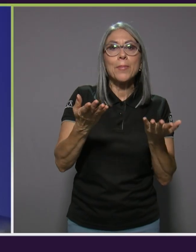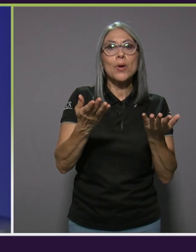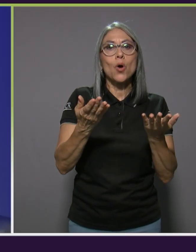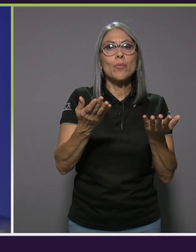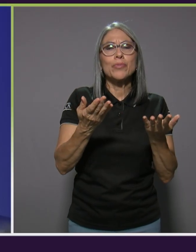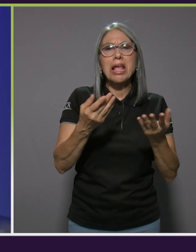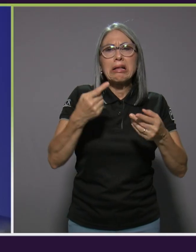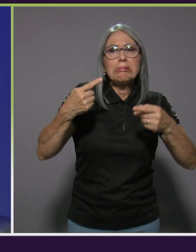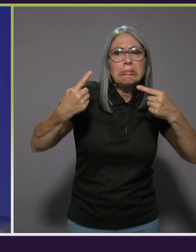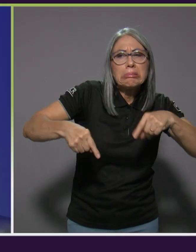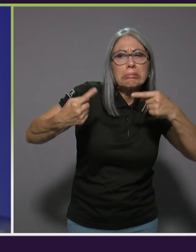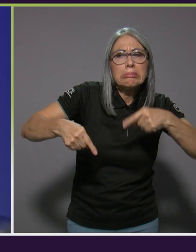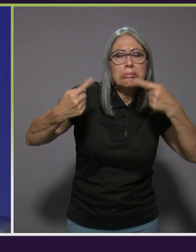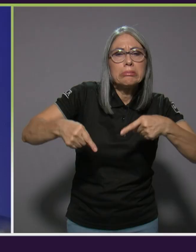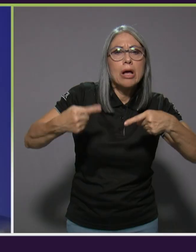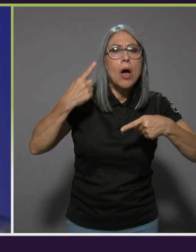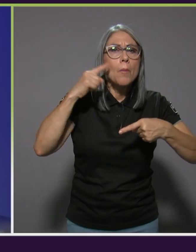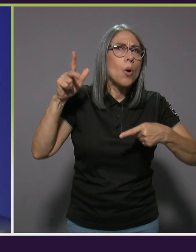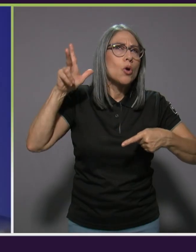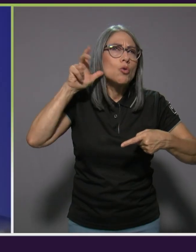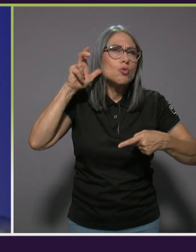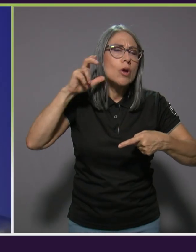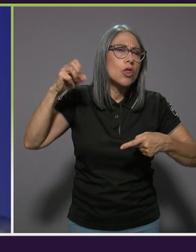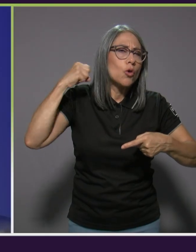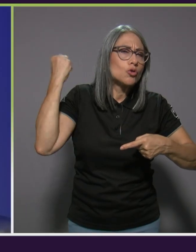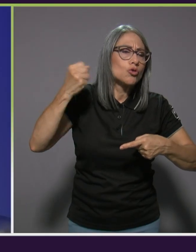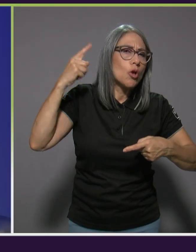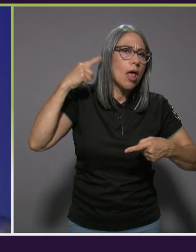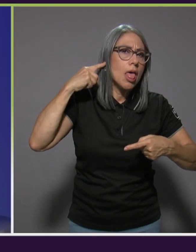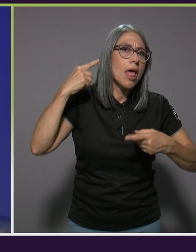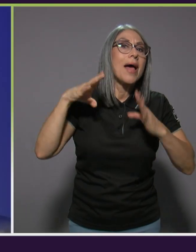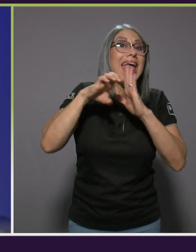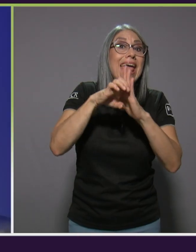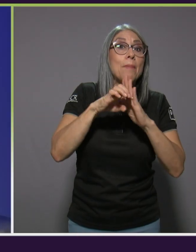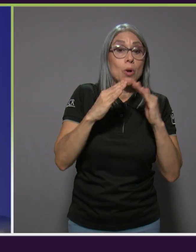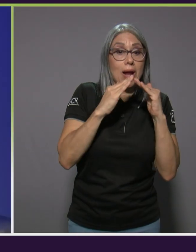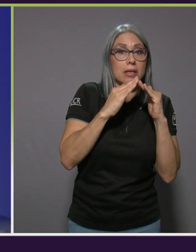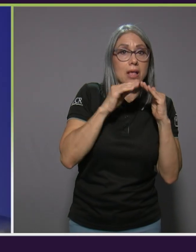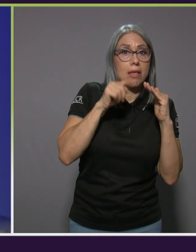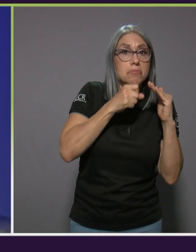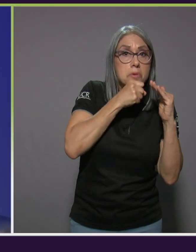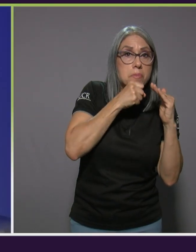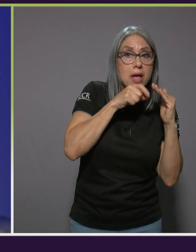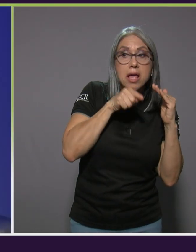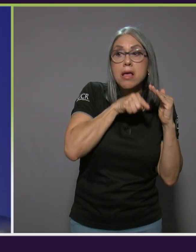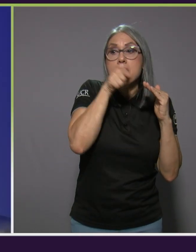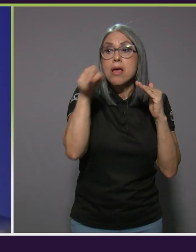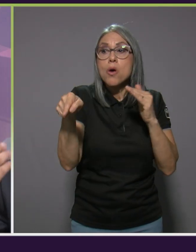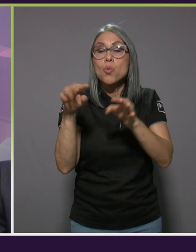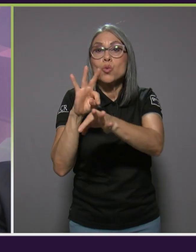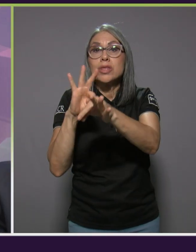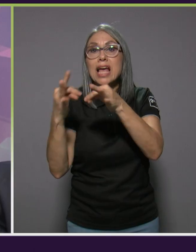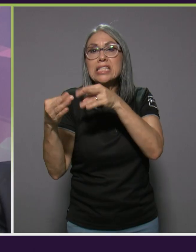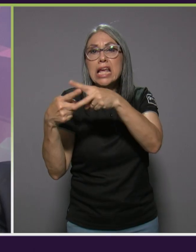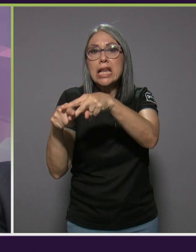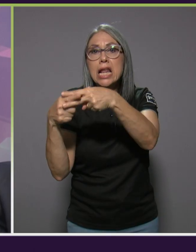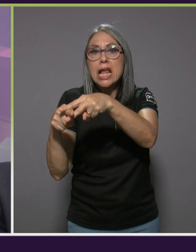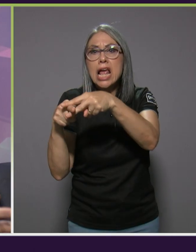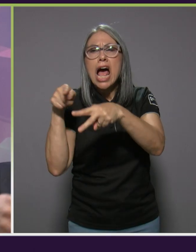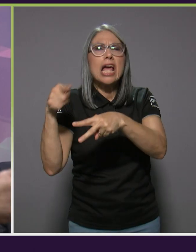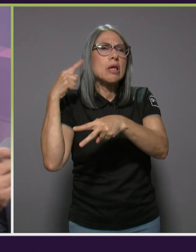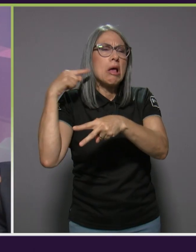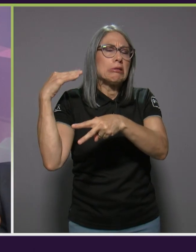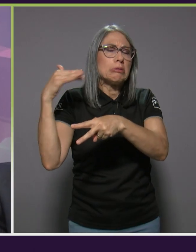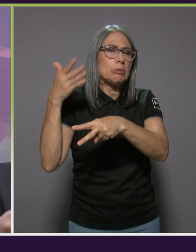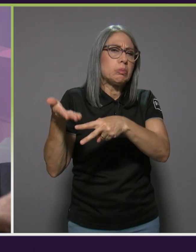ruidos de un taller, por ejemplo, y una persona viene y agrede a la persona adulta